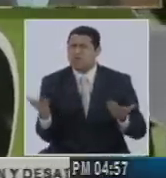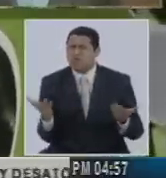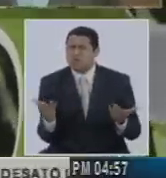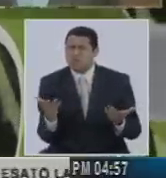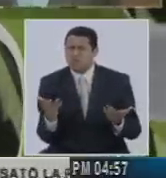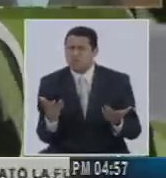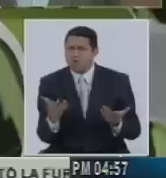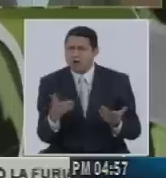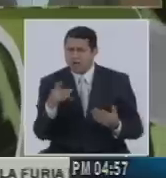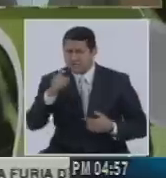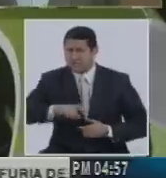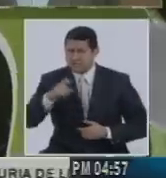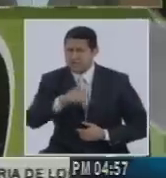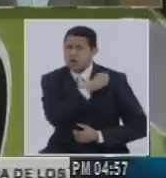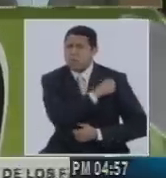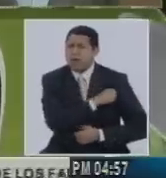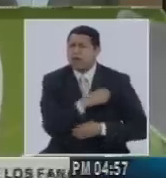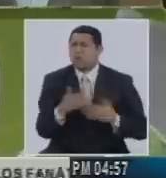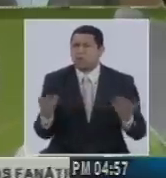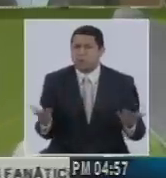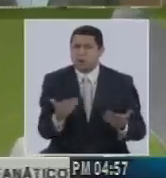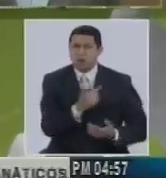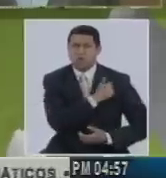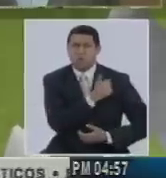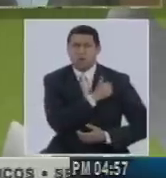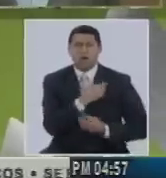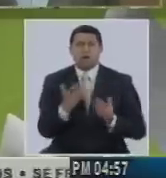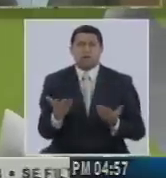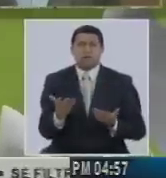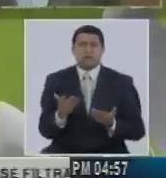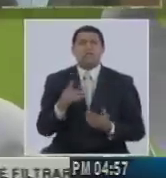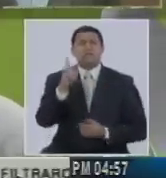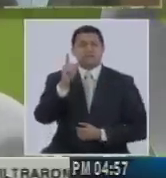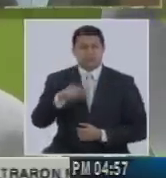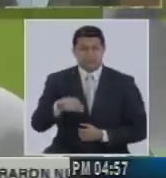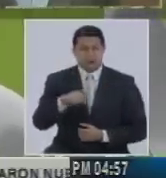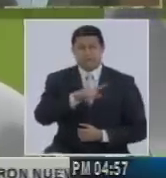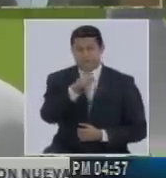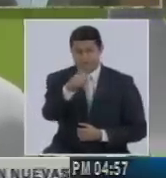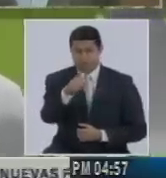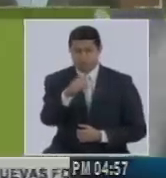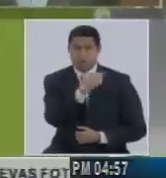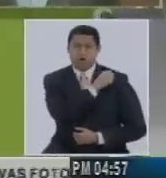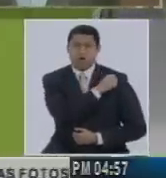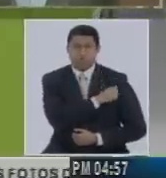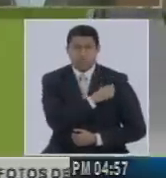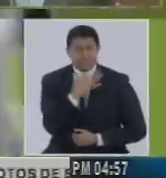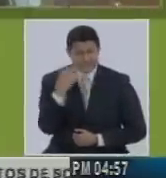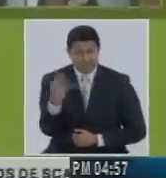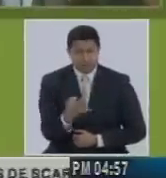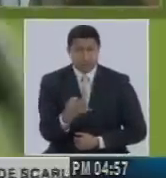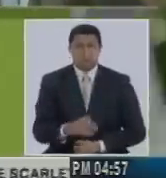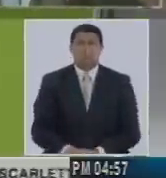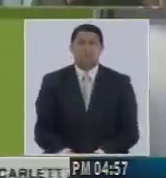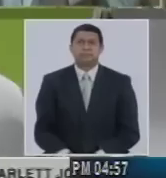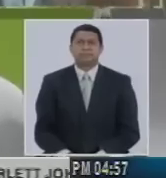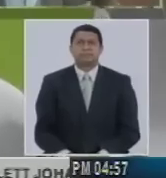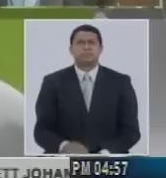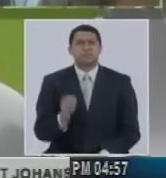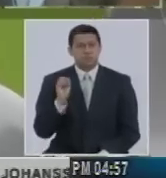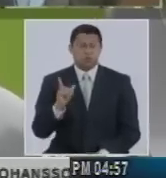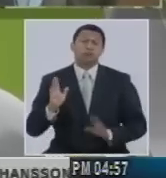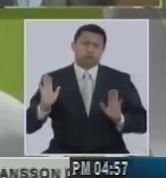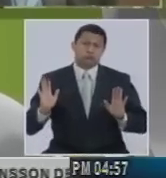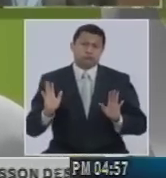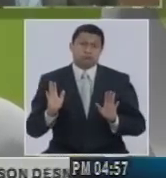circunstancias es necesario operar el manguito rotador? Y también pregunta si es una cirugía segura. Ok,